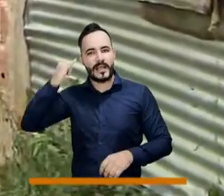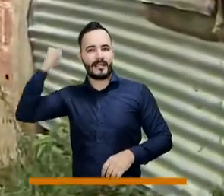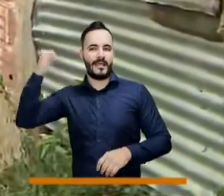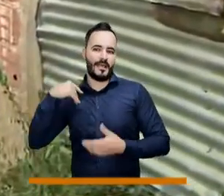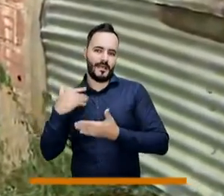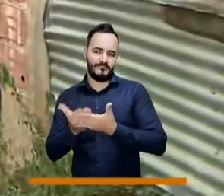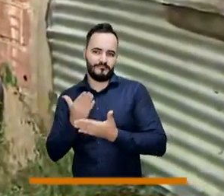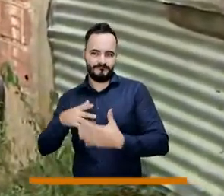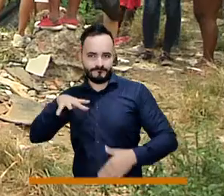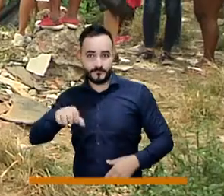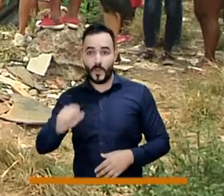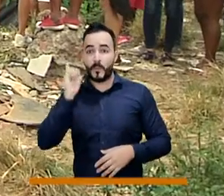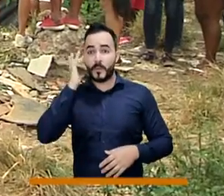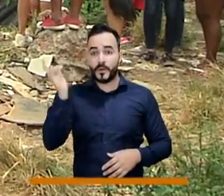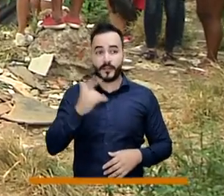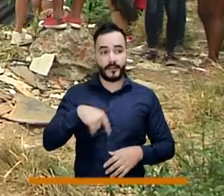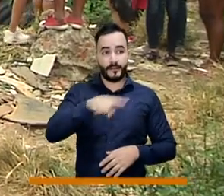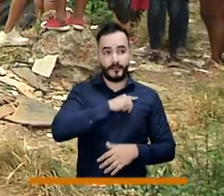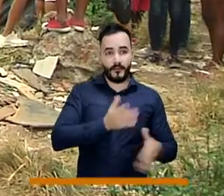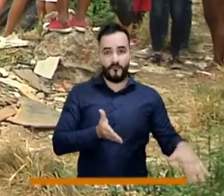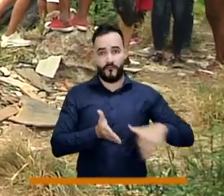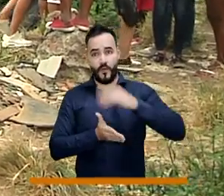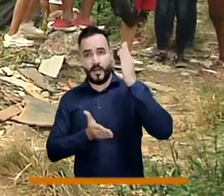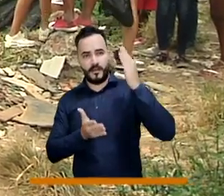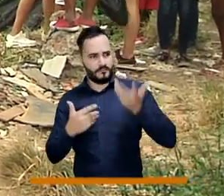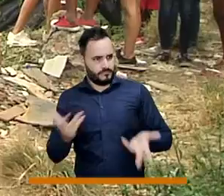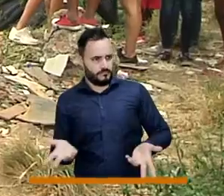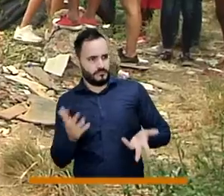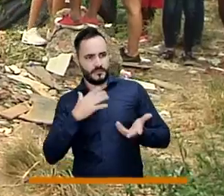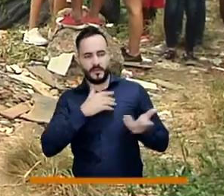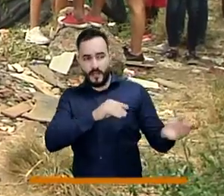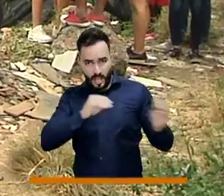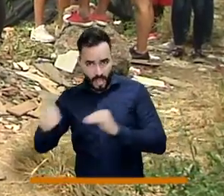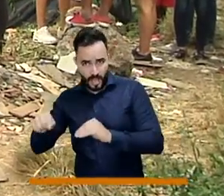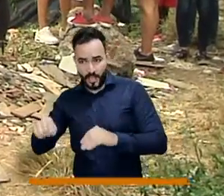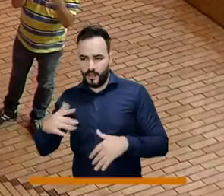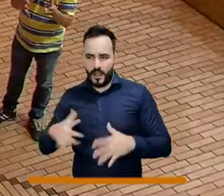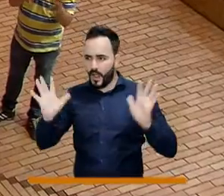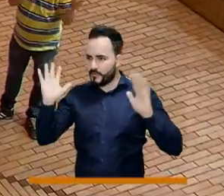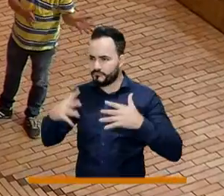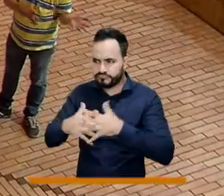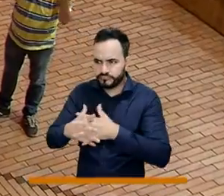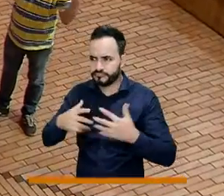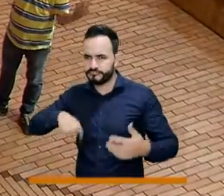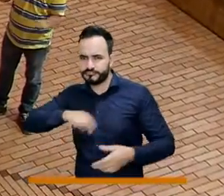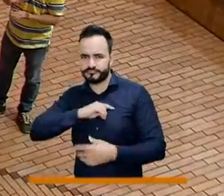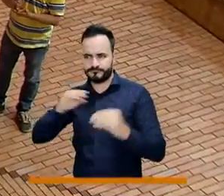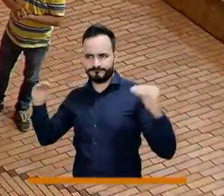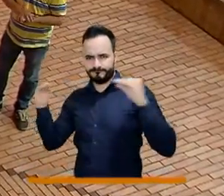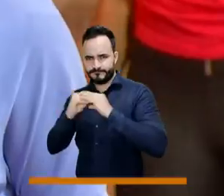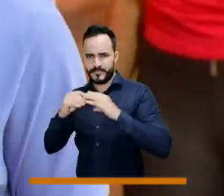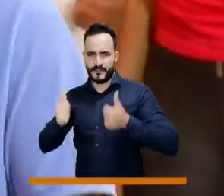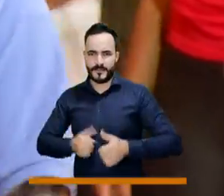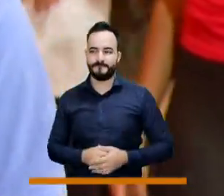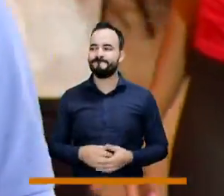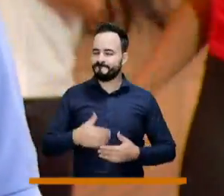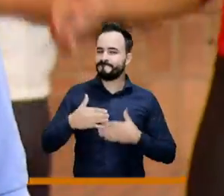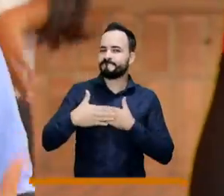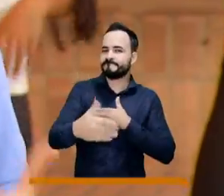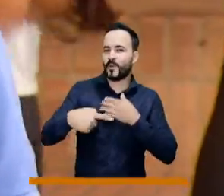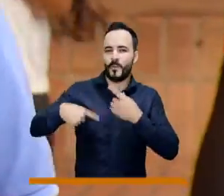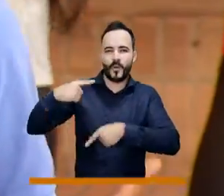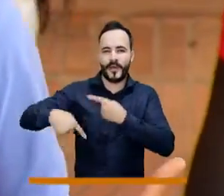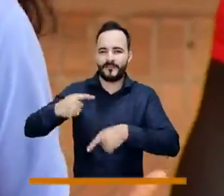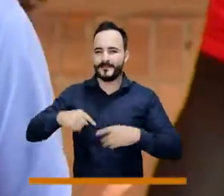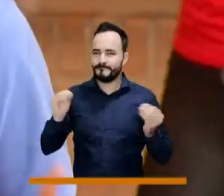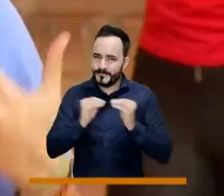Nos sacaron de un terreno que era propio para uno ajeno, pero lo condicionamos y lo pusimos al servicio de toda la comunidad. ¿Qué es lo que sigue para